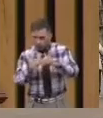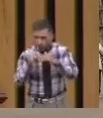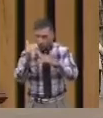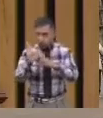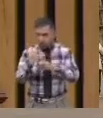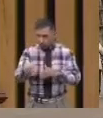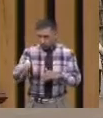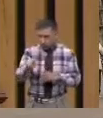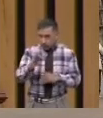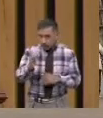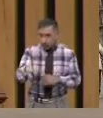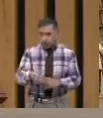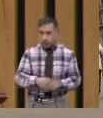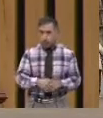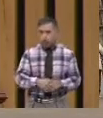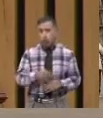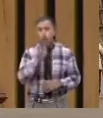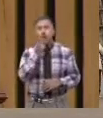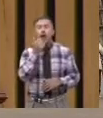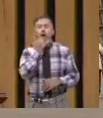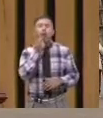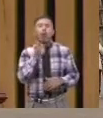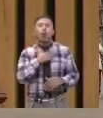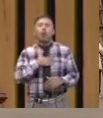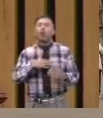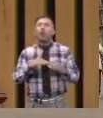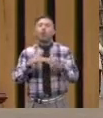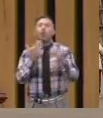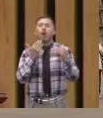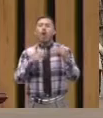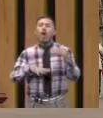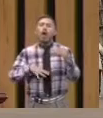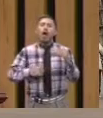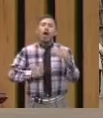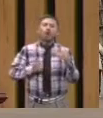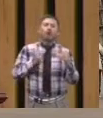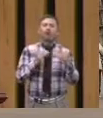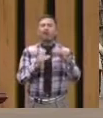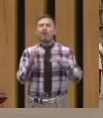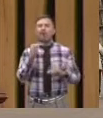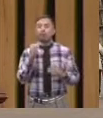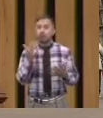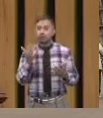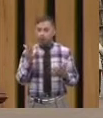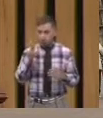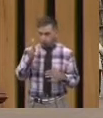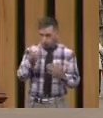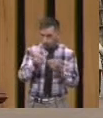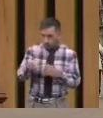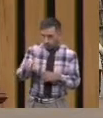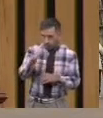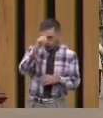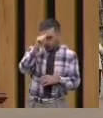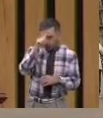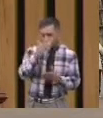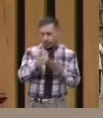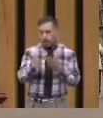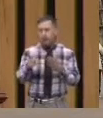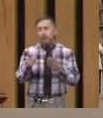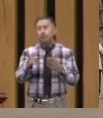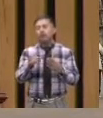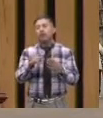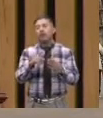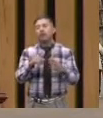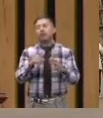aduciendo que se afectó la equidad. En efecto, es muy claro el artículo 196, párrafo 1 de la